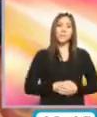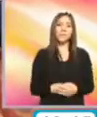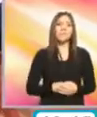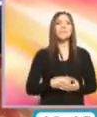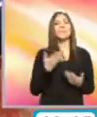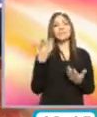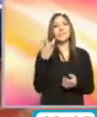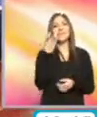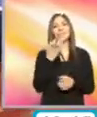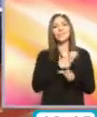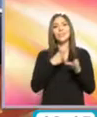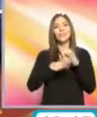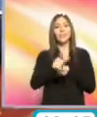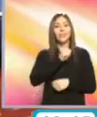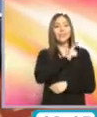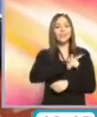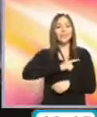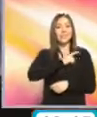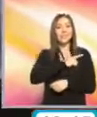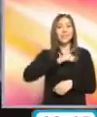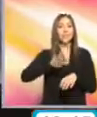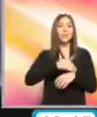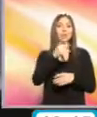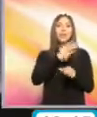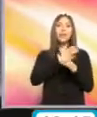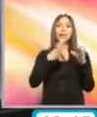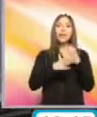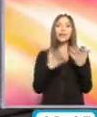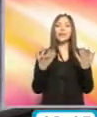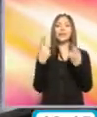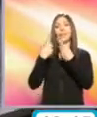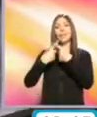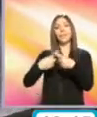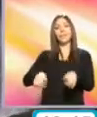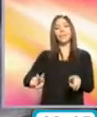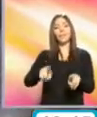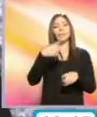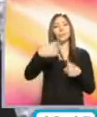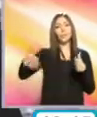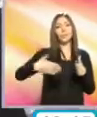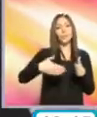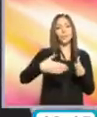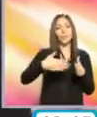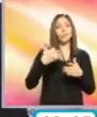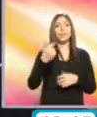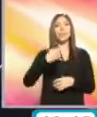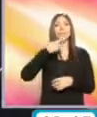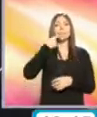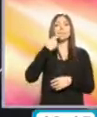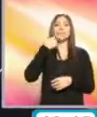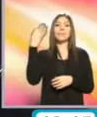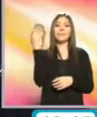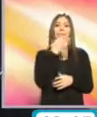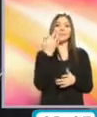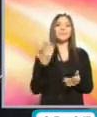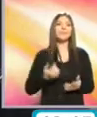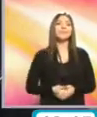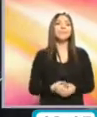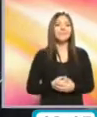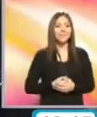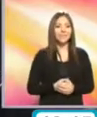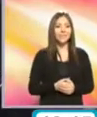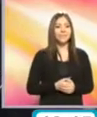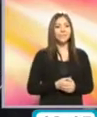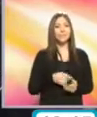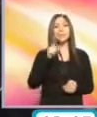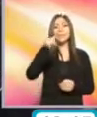gustan. Exacto. Son los que, pues son las cosas que hacen diferencia en la Exacto. cocina. Y en el paladar se le gusta mucho mejor. Exacto.